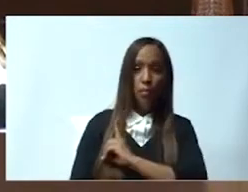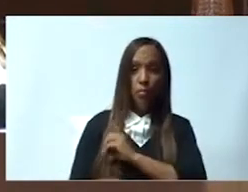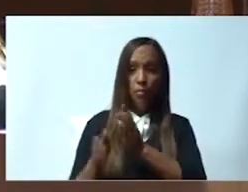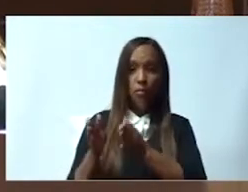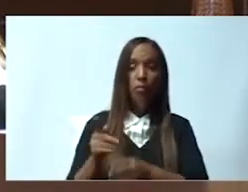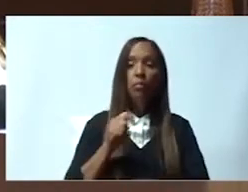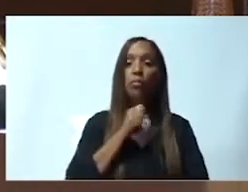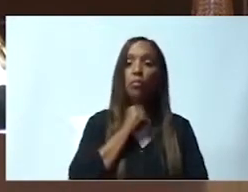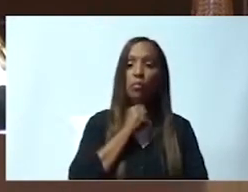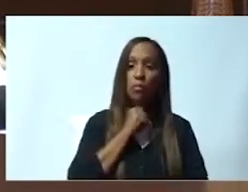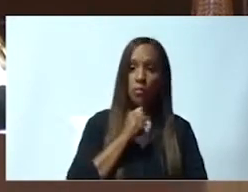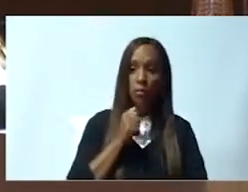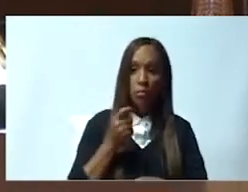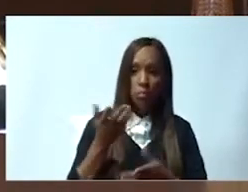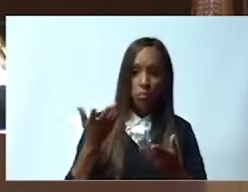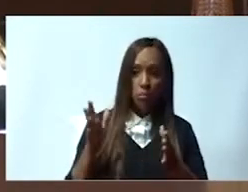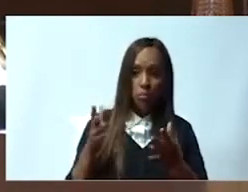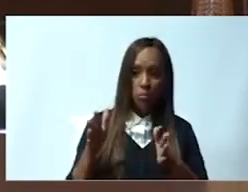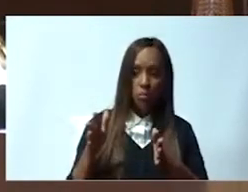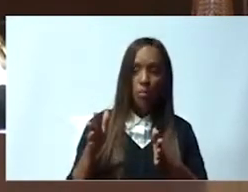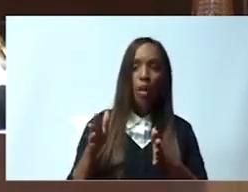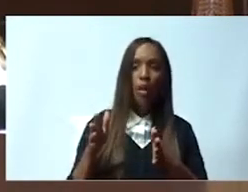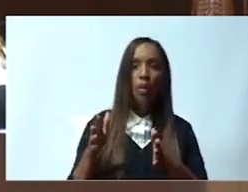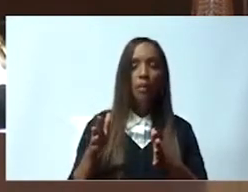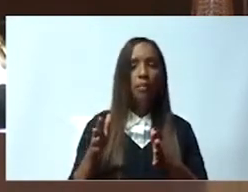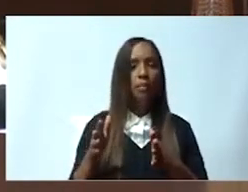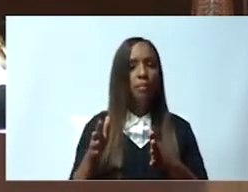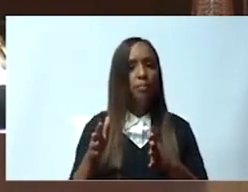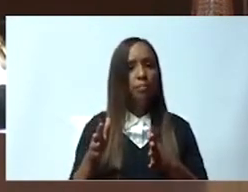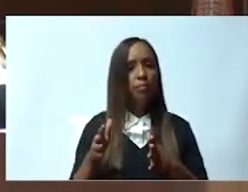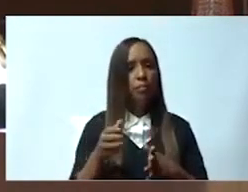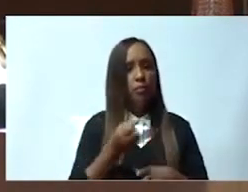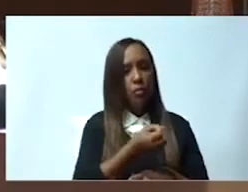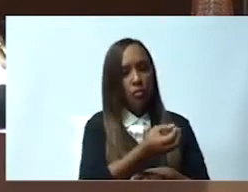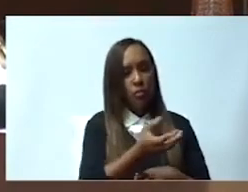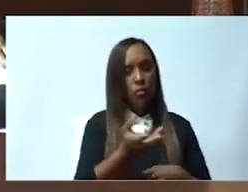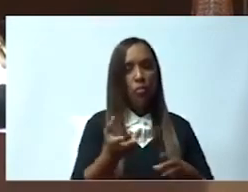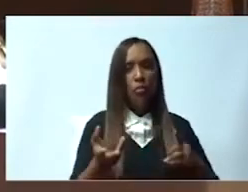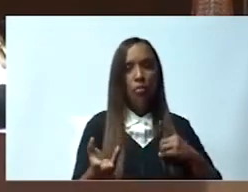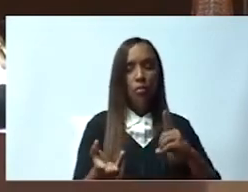Llamo a los diputados a que ocupen sus curules. ¿Dónde está Richard?